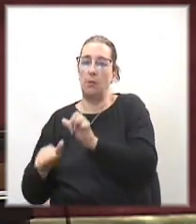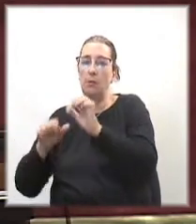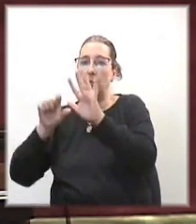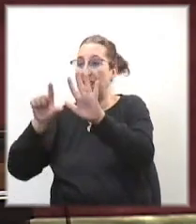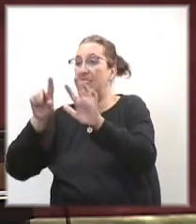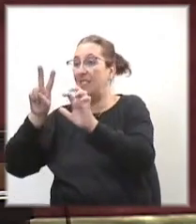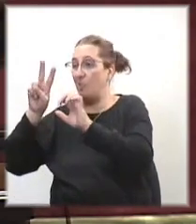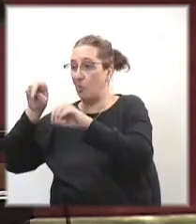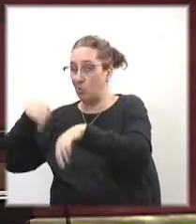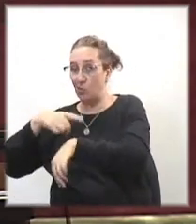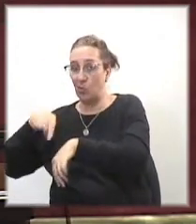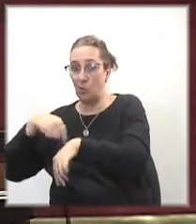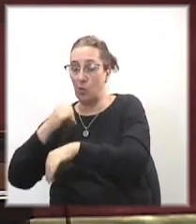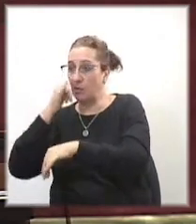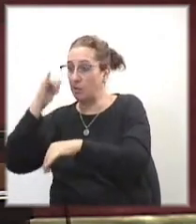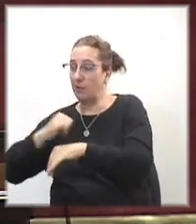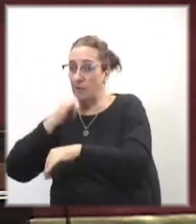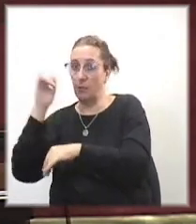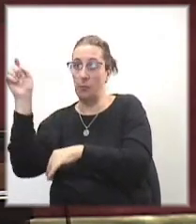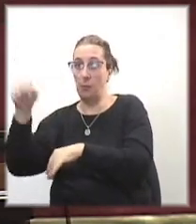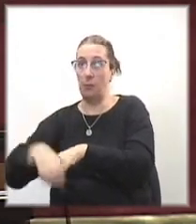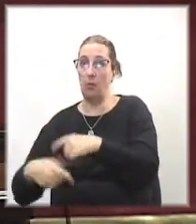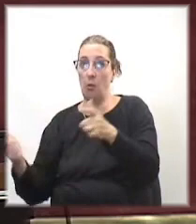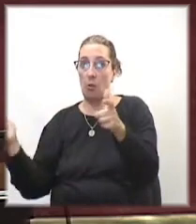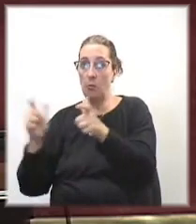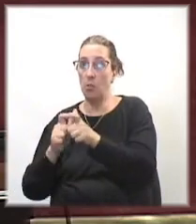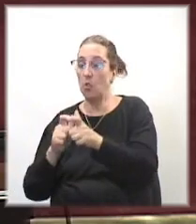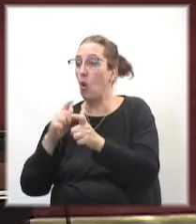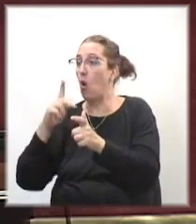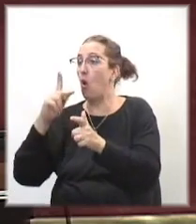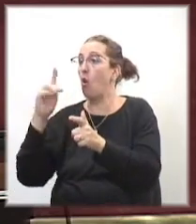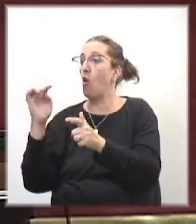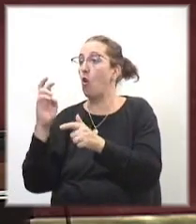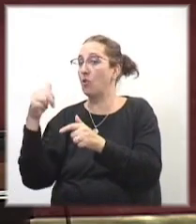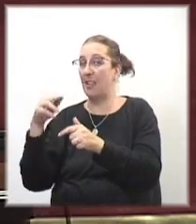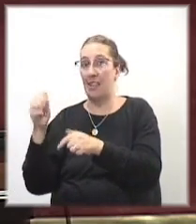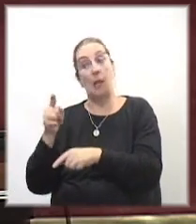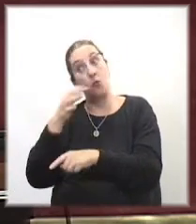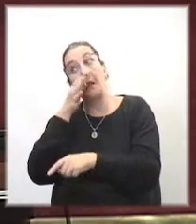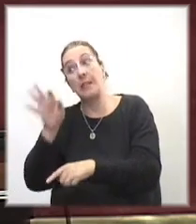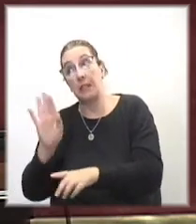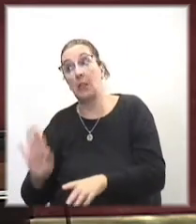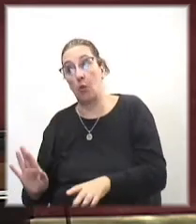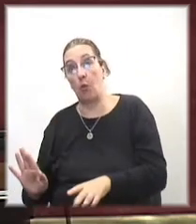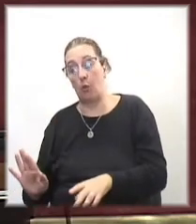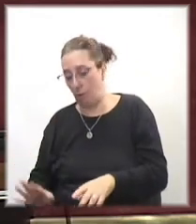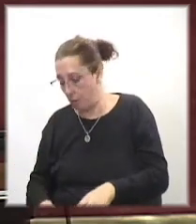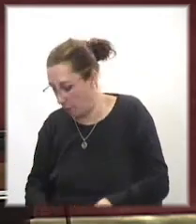al informe de que le llegó de la comisión al doctor Corseñac, porque eso hay que destacar.